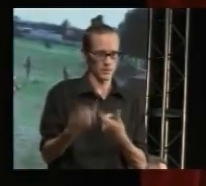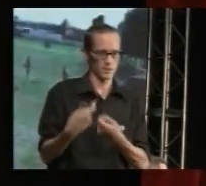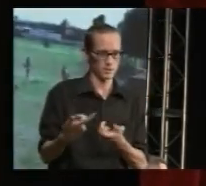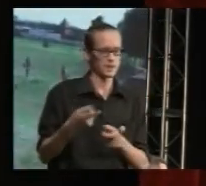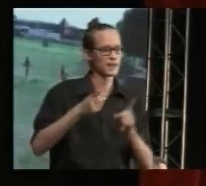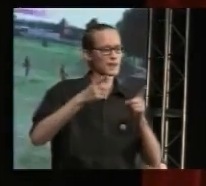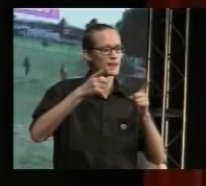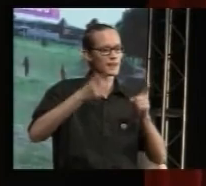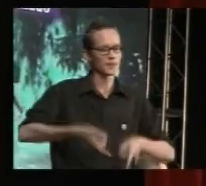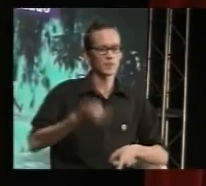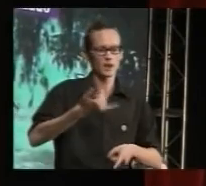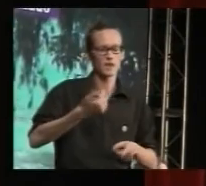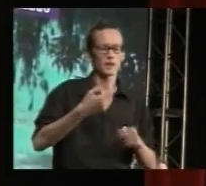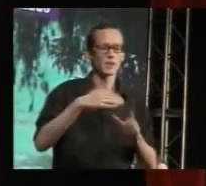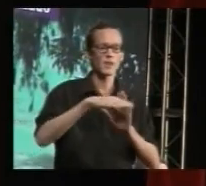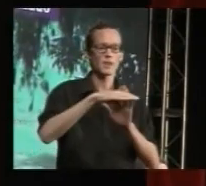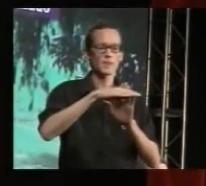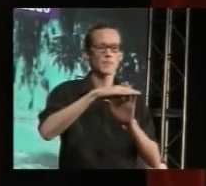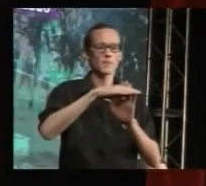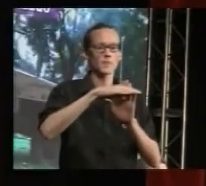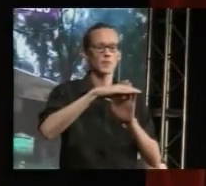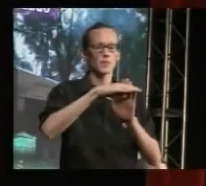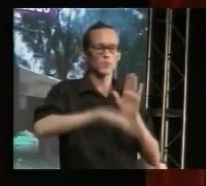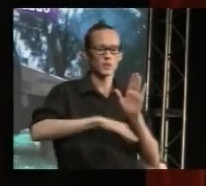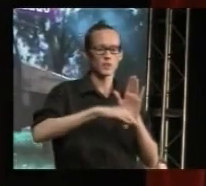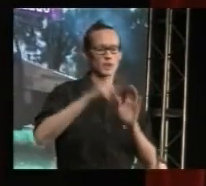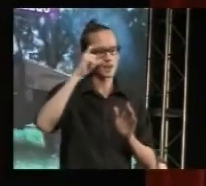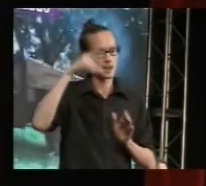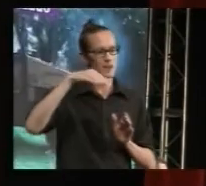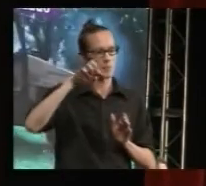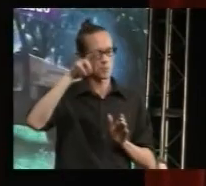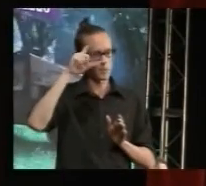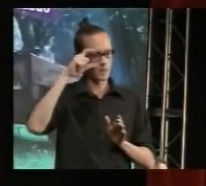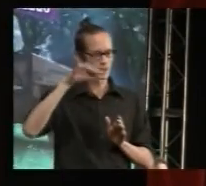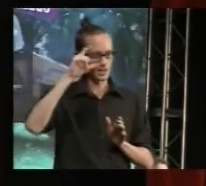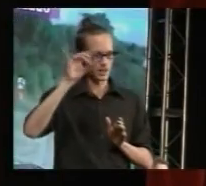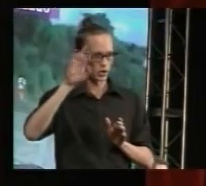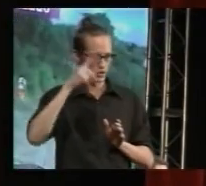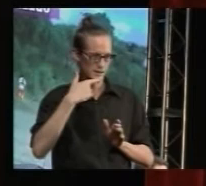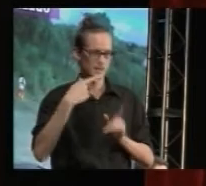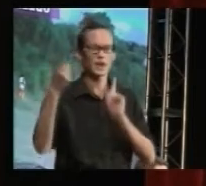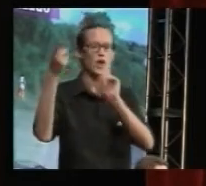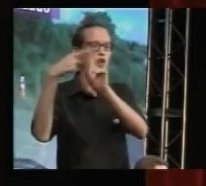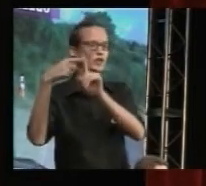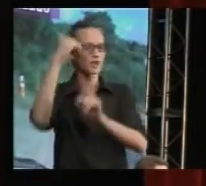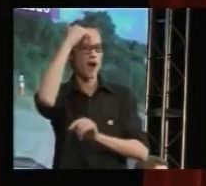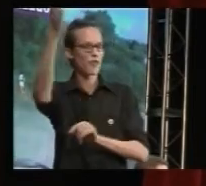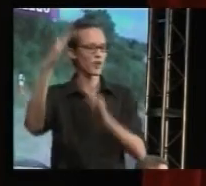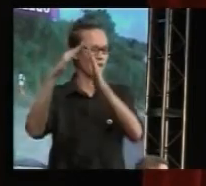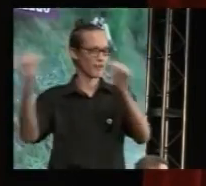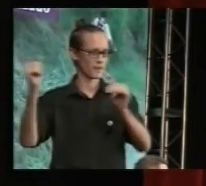el programa Emprendedores Embajadores de Paraná para que los mismos participen en ferias fuera de la